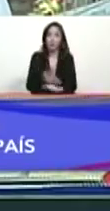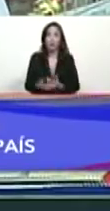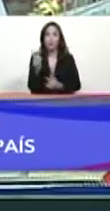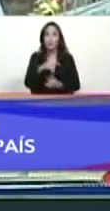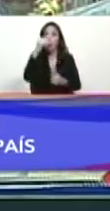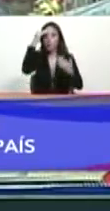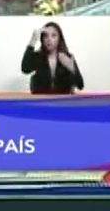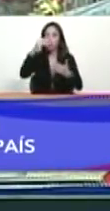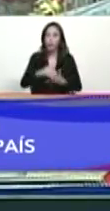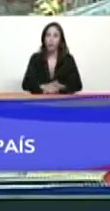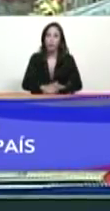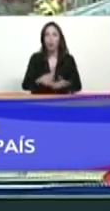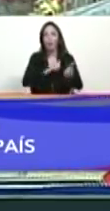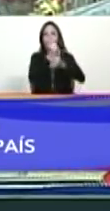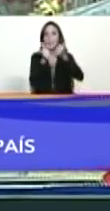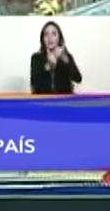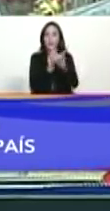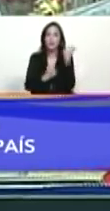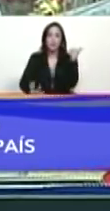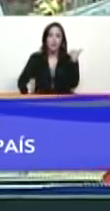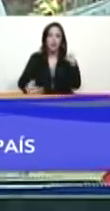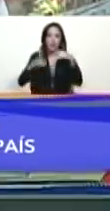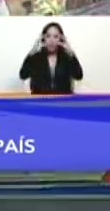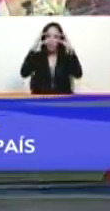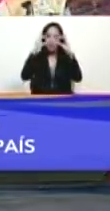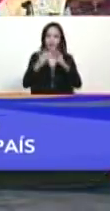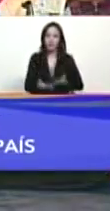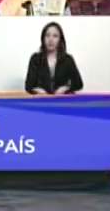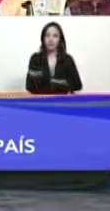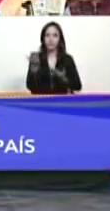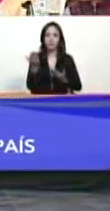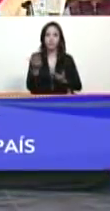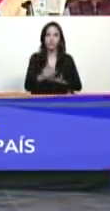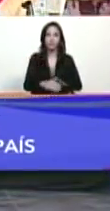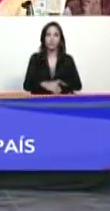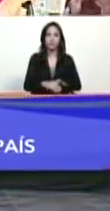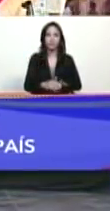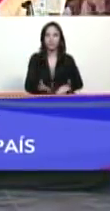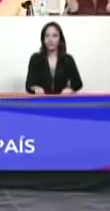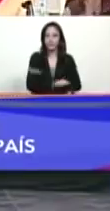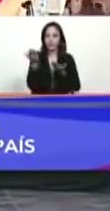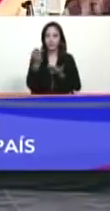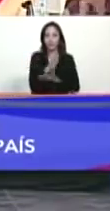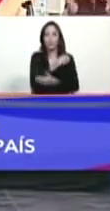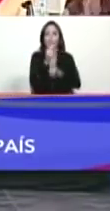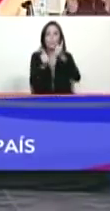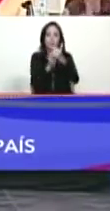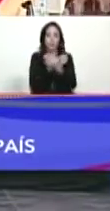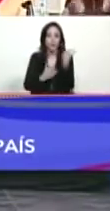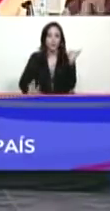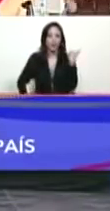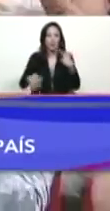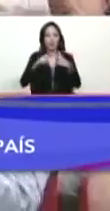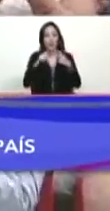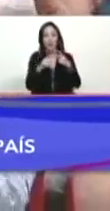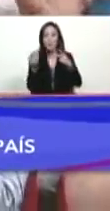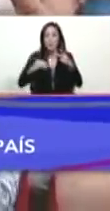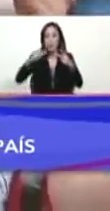saludar a la vicepresidenta ejecutiva de la República, compañera Delcy Rodríguez.